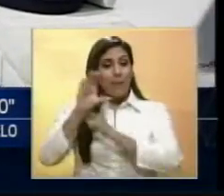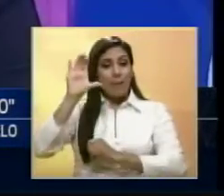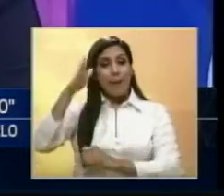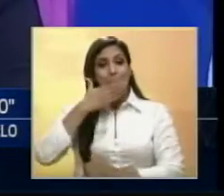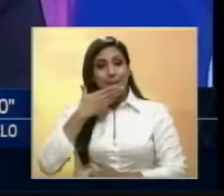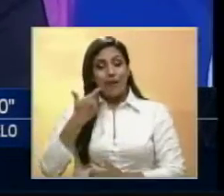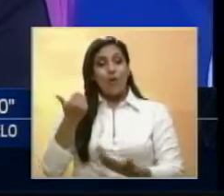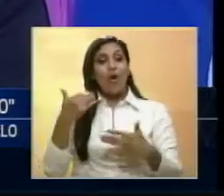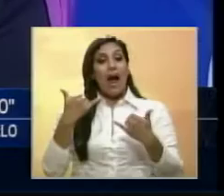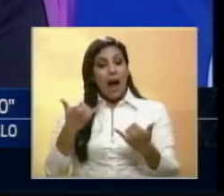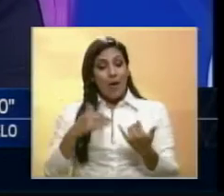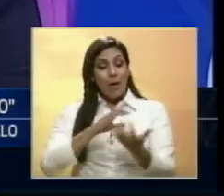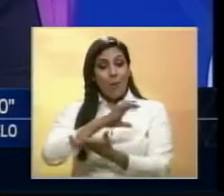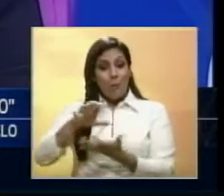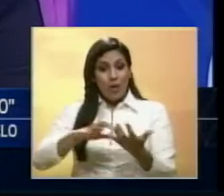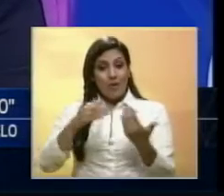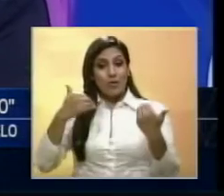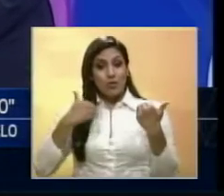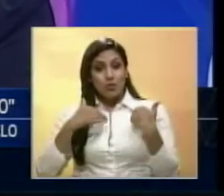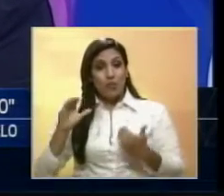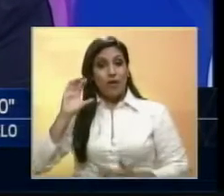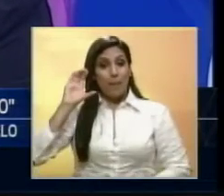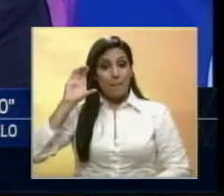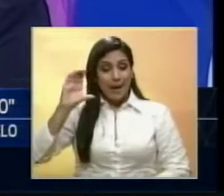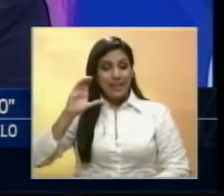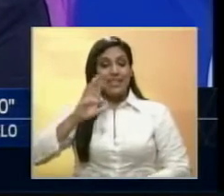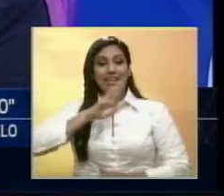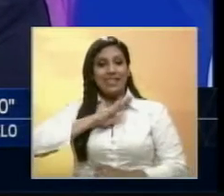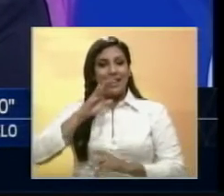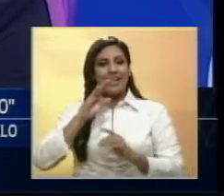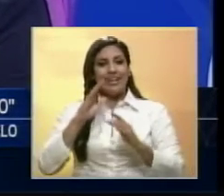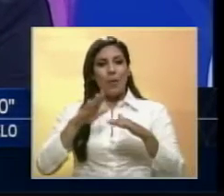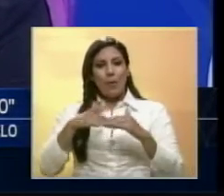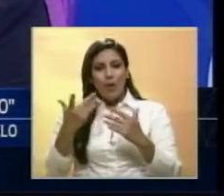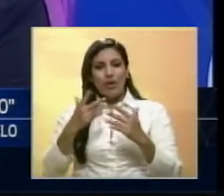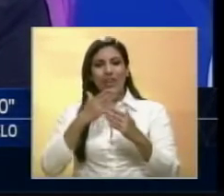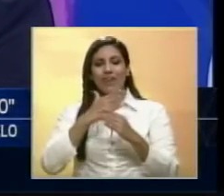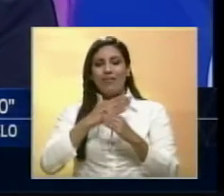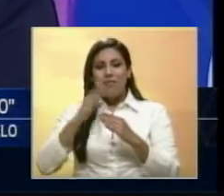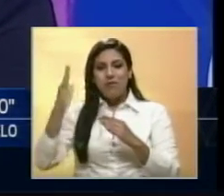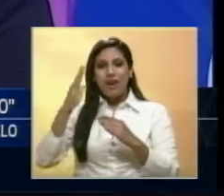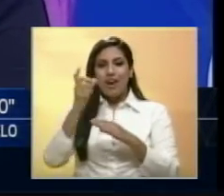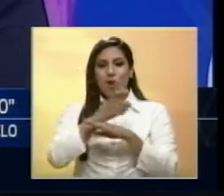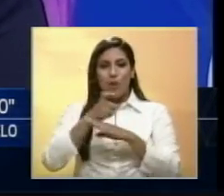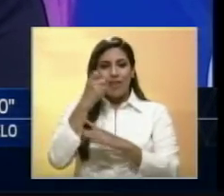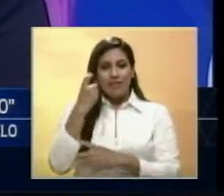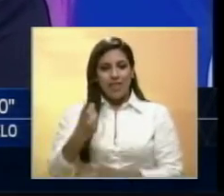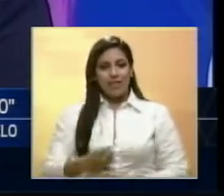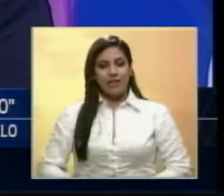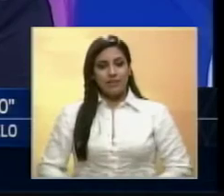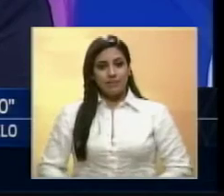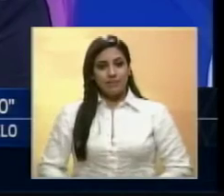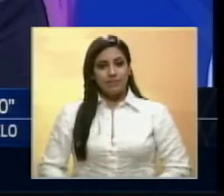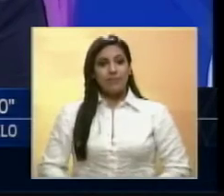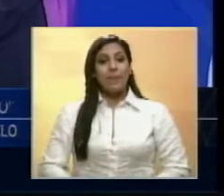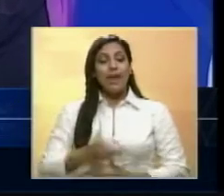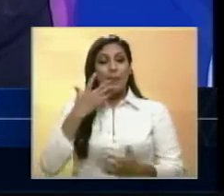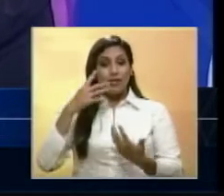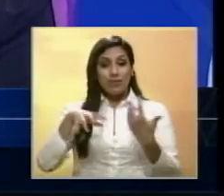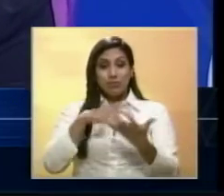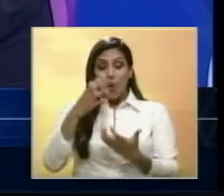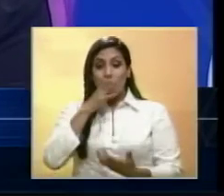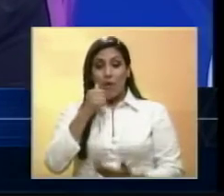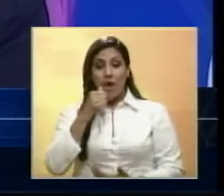a la crisis actual que atraviesa el país pasan por lograr revocar el mandato del gobierno nacional. La crisis económica, pero si tenemos